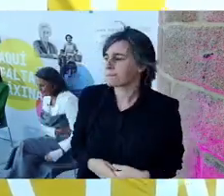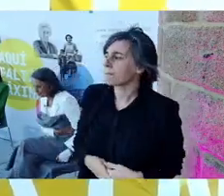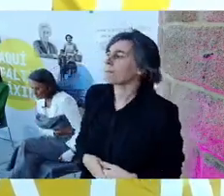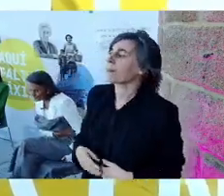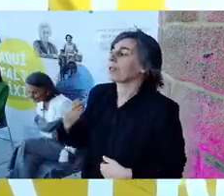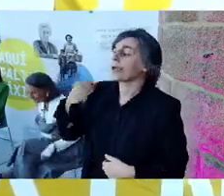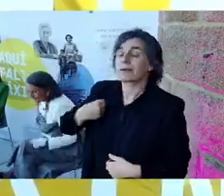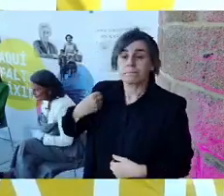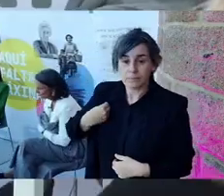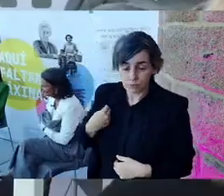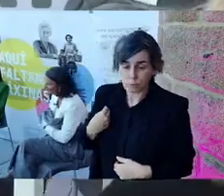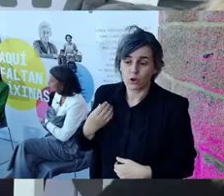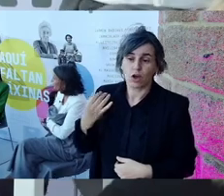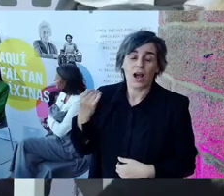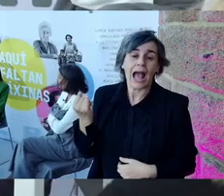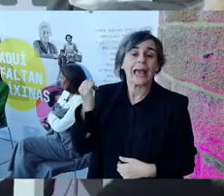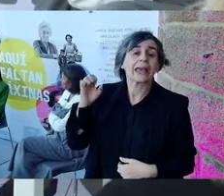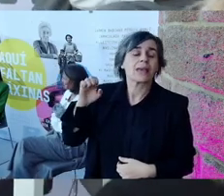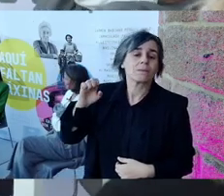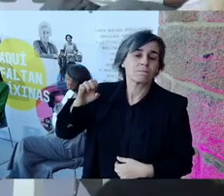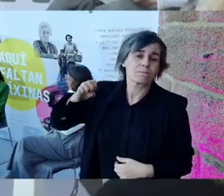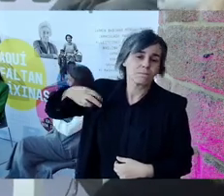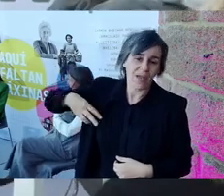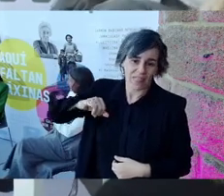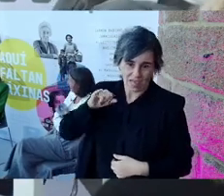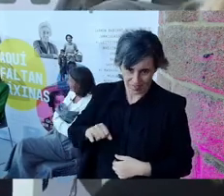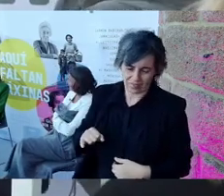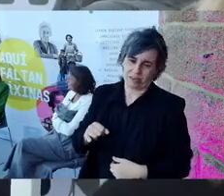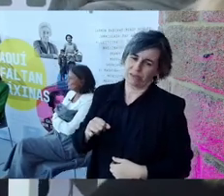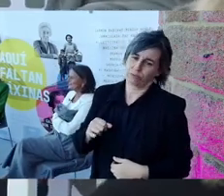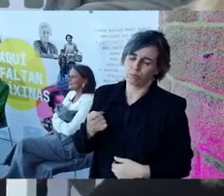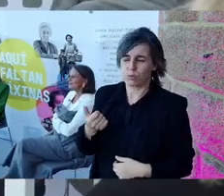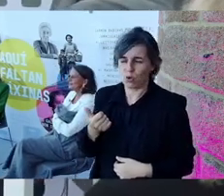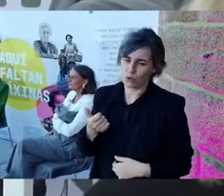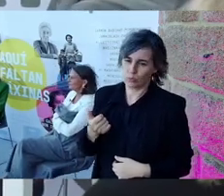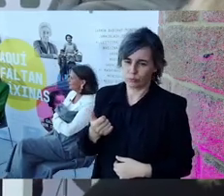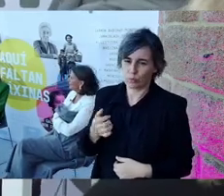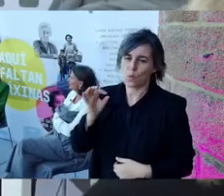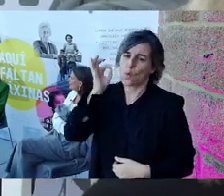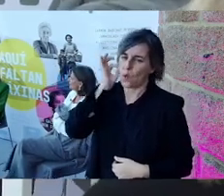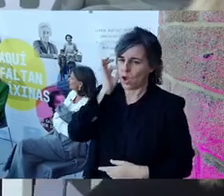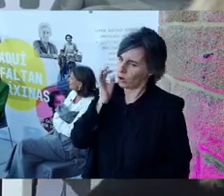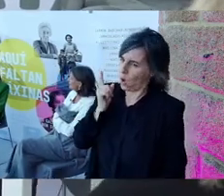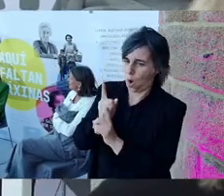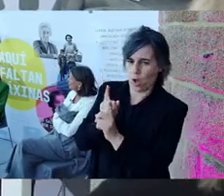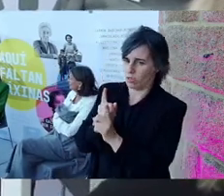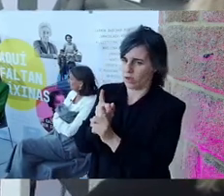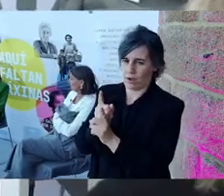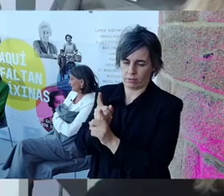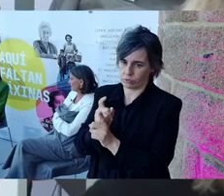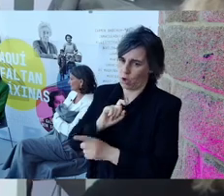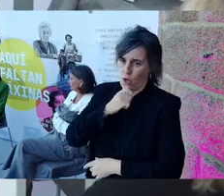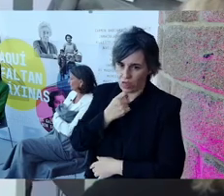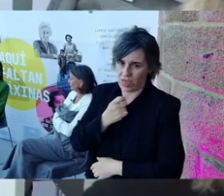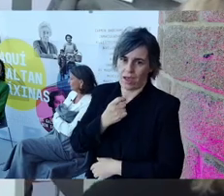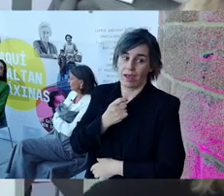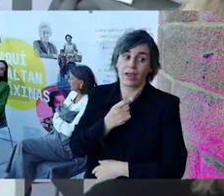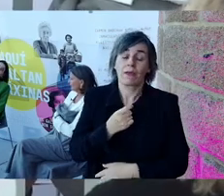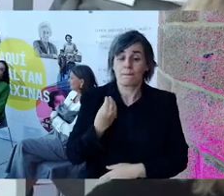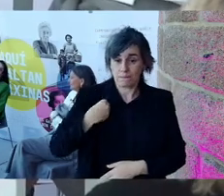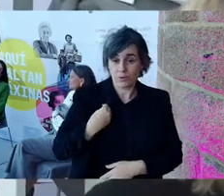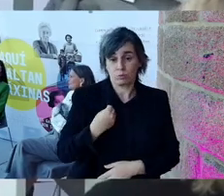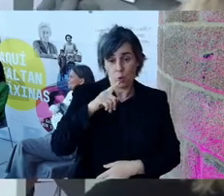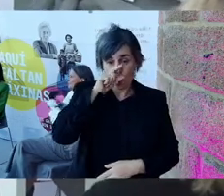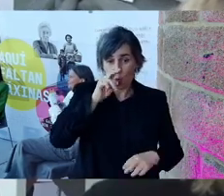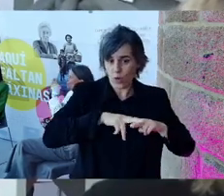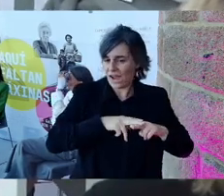divorcio. Es que Jiménez de Rada es terriblemente misógino en sus crónicas. Jiménez de Rada es implacable con Urraca,